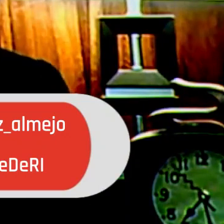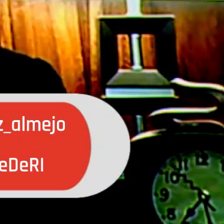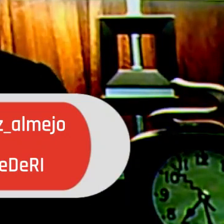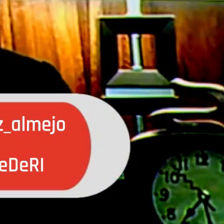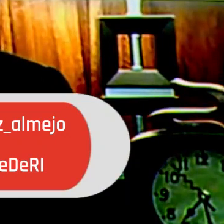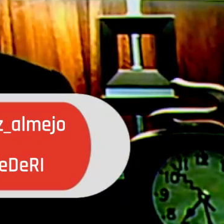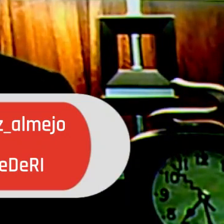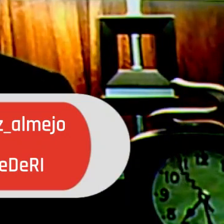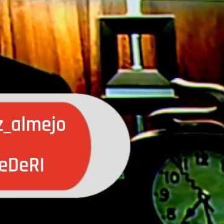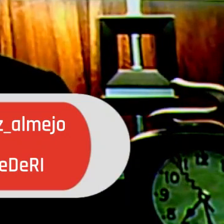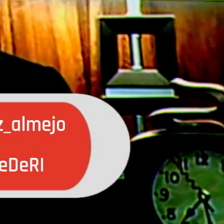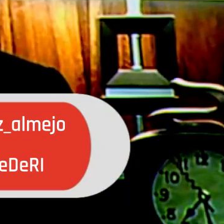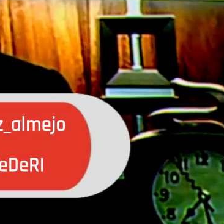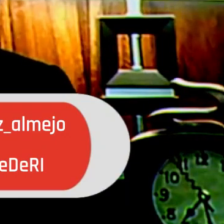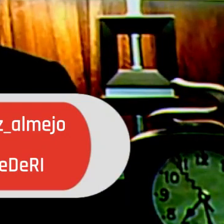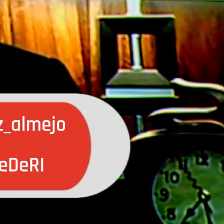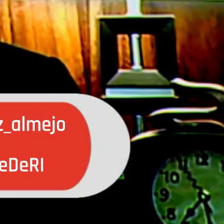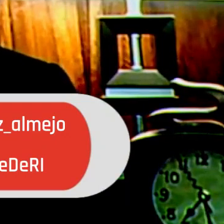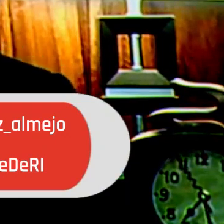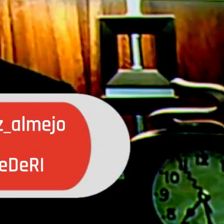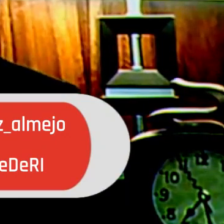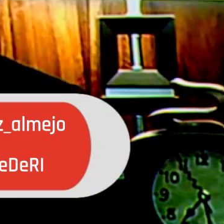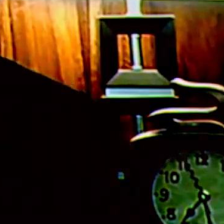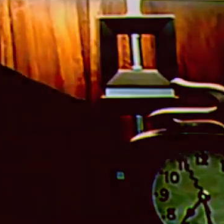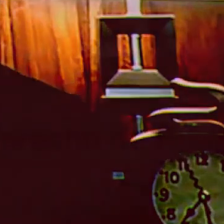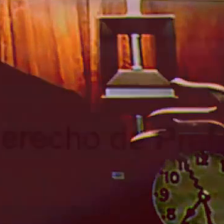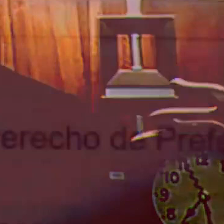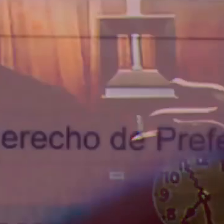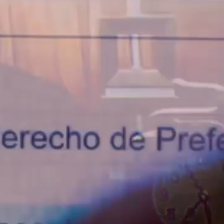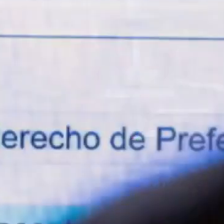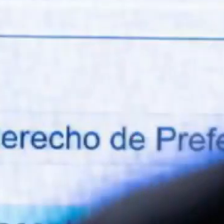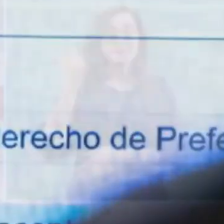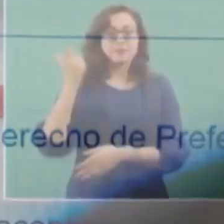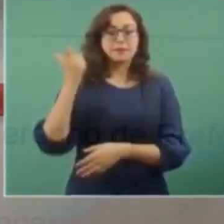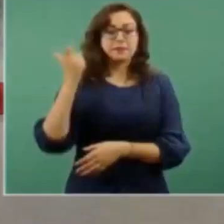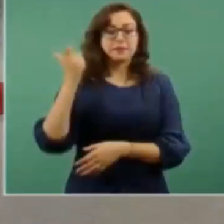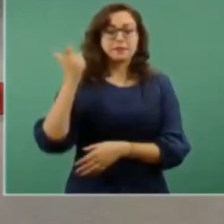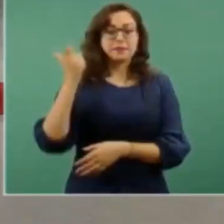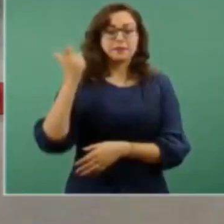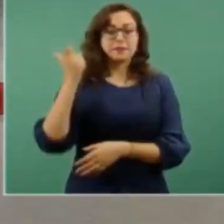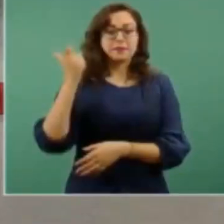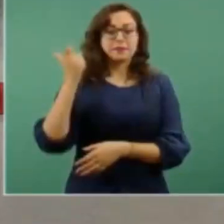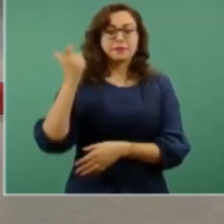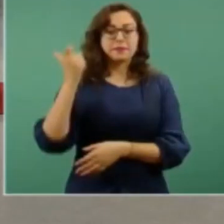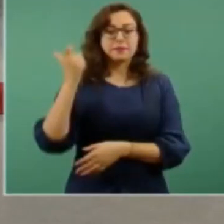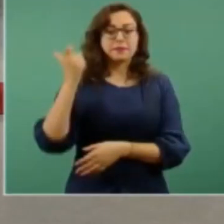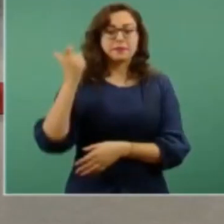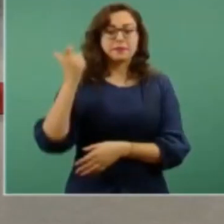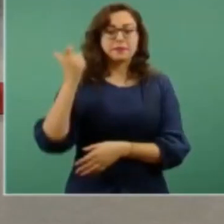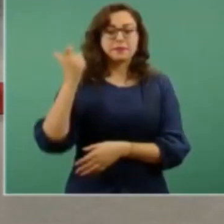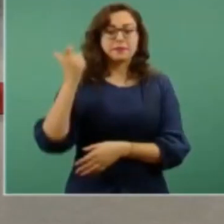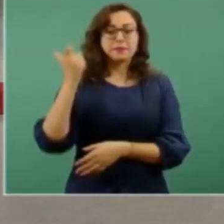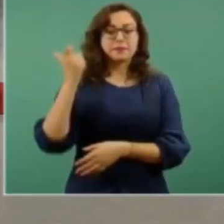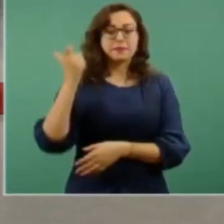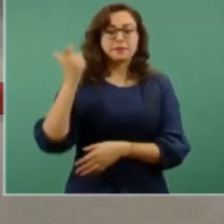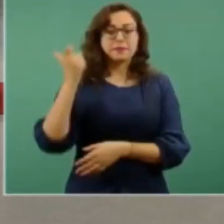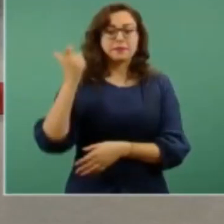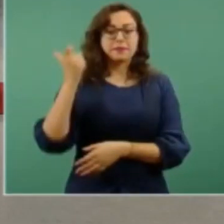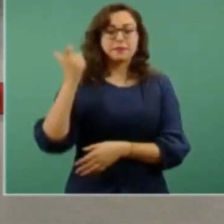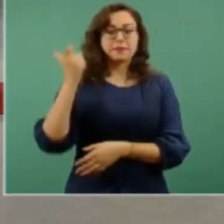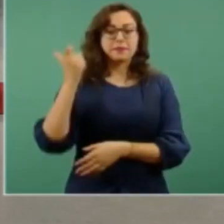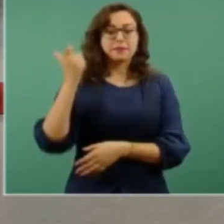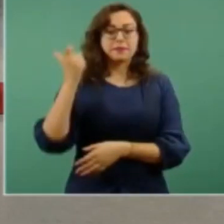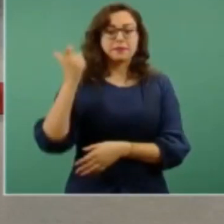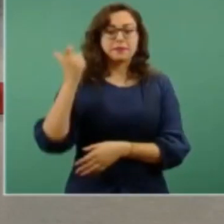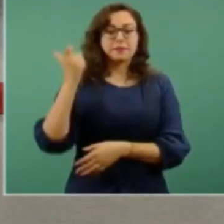el cabildeo, por ejemplo, hay gestión estratégica para que accedas tú como funcionario de alto nivel de un país